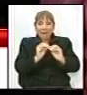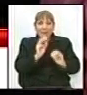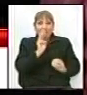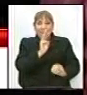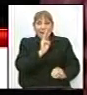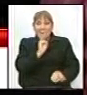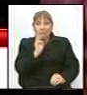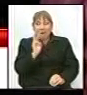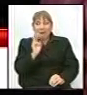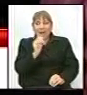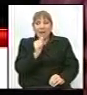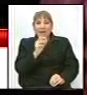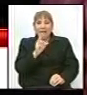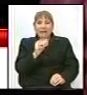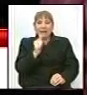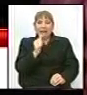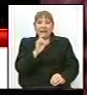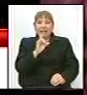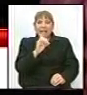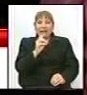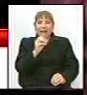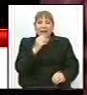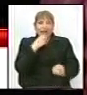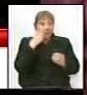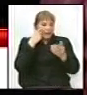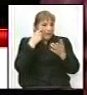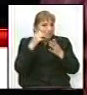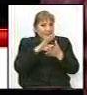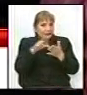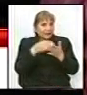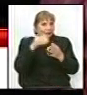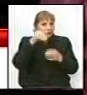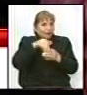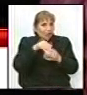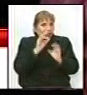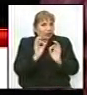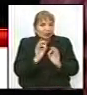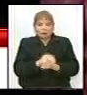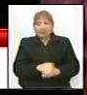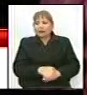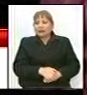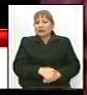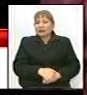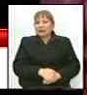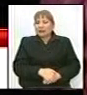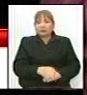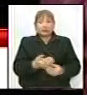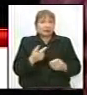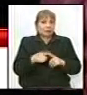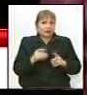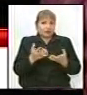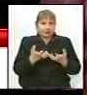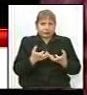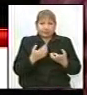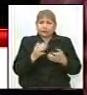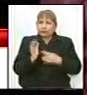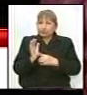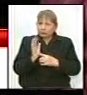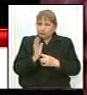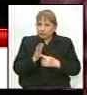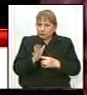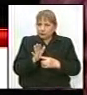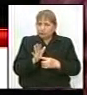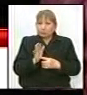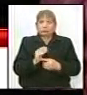las auditorías sobre el voto electrónico, pero quiero señalar que